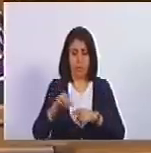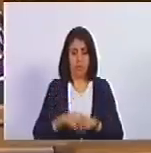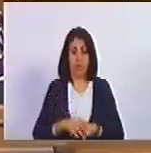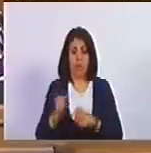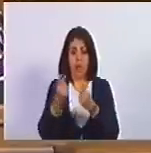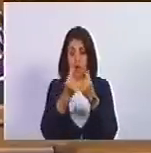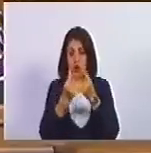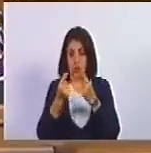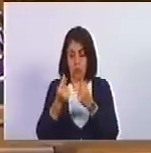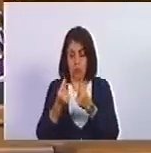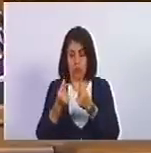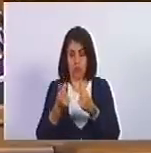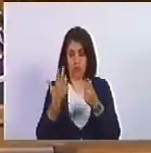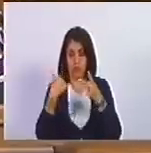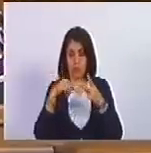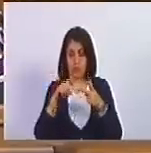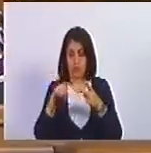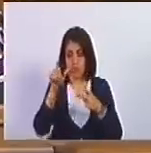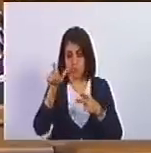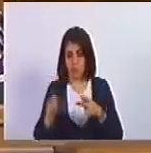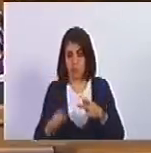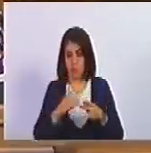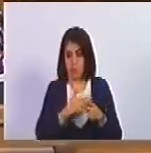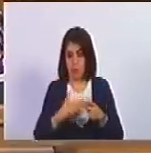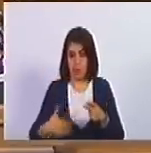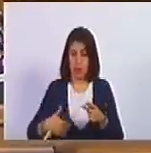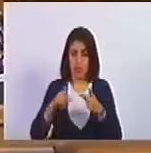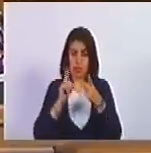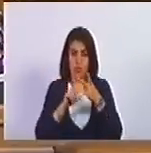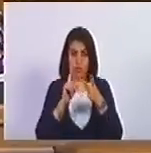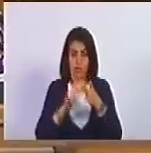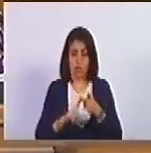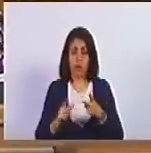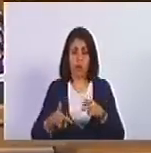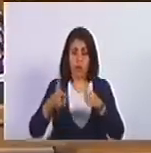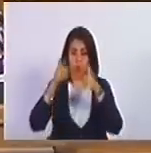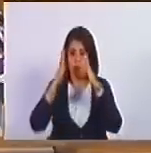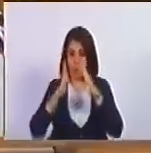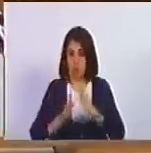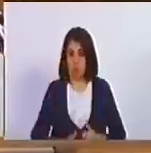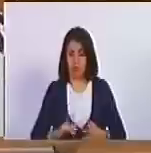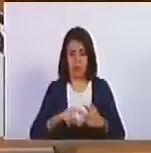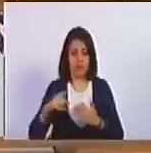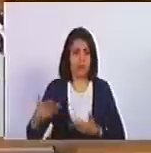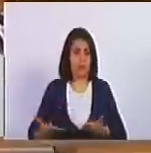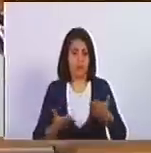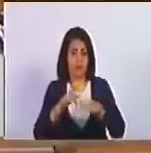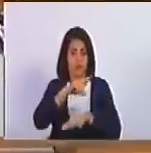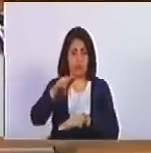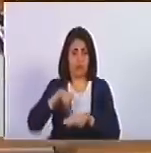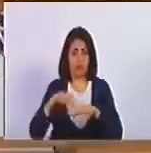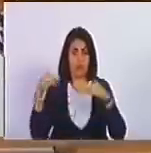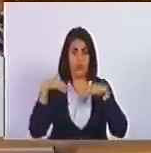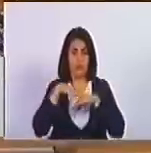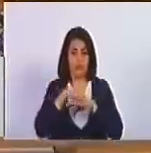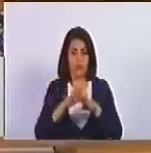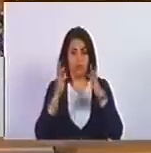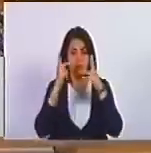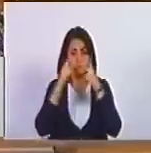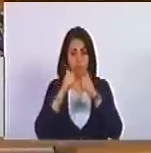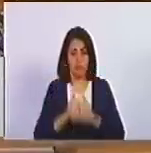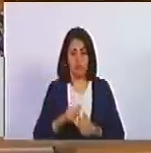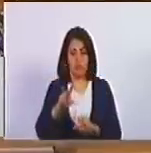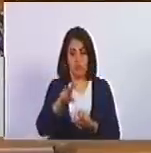de economía y finanzas, quien lo presidirá. 2. La máxima autoridad del Servicio Nacional Integrado de